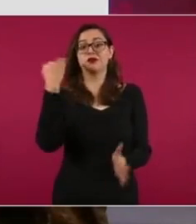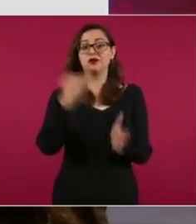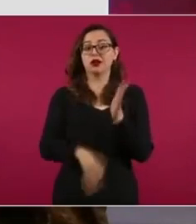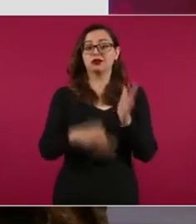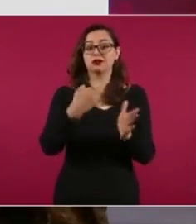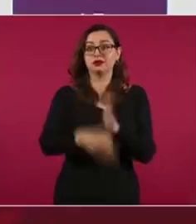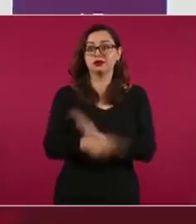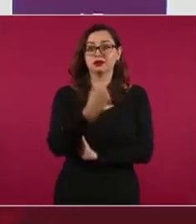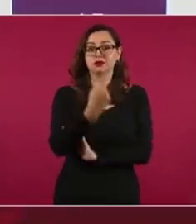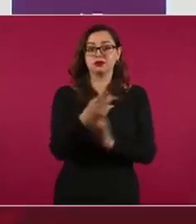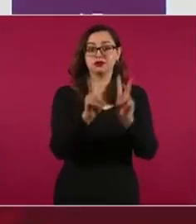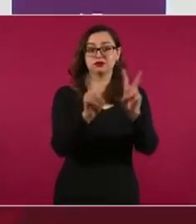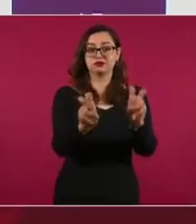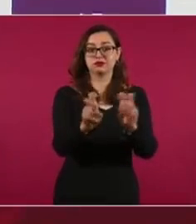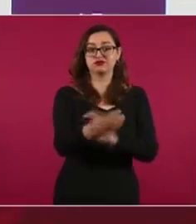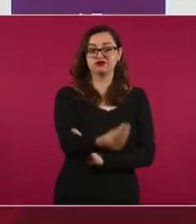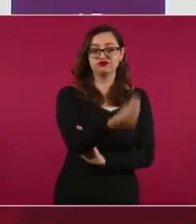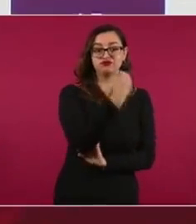a esto,